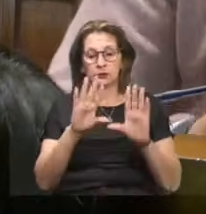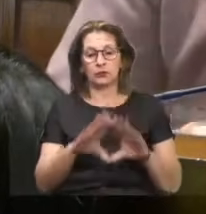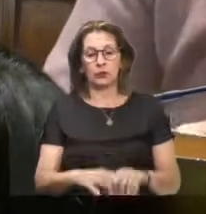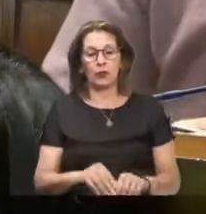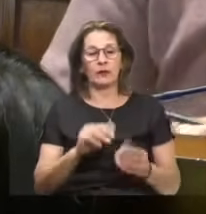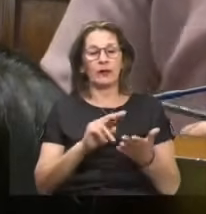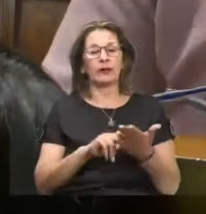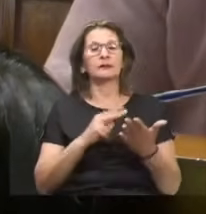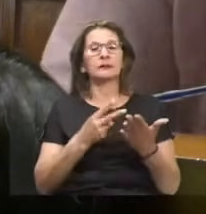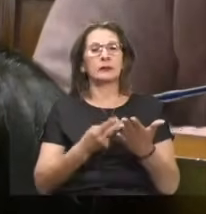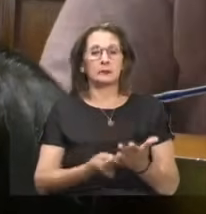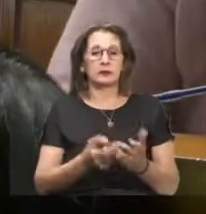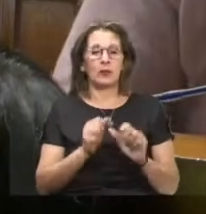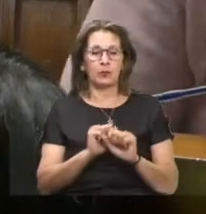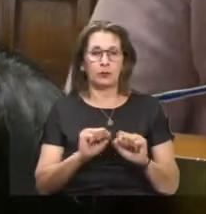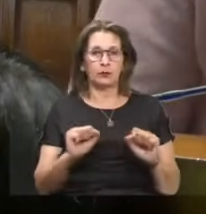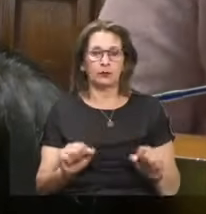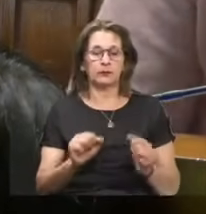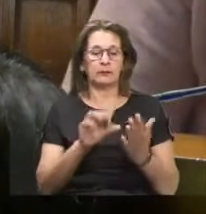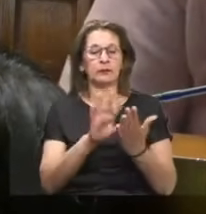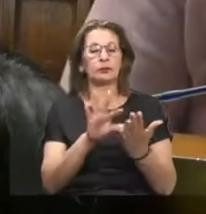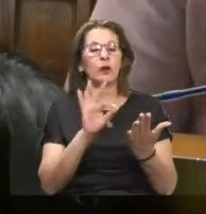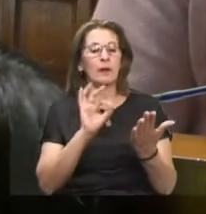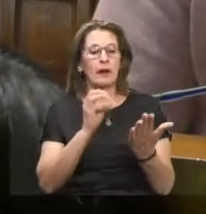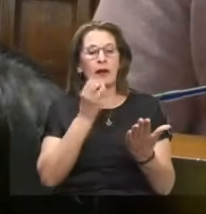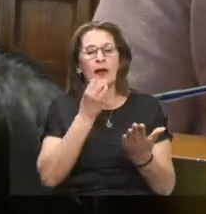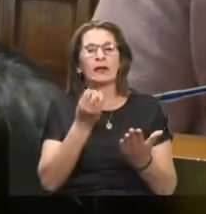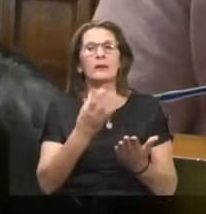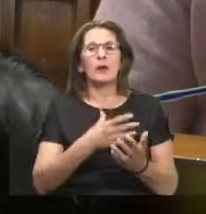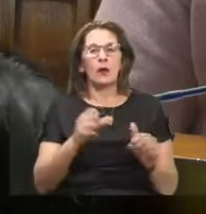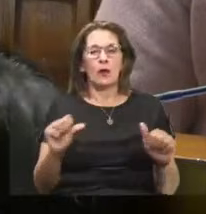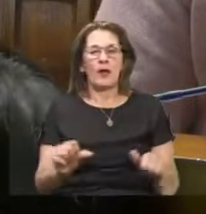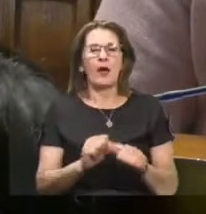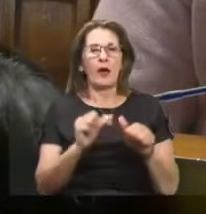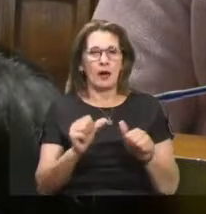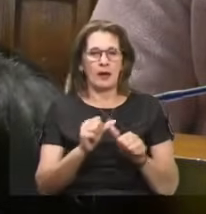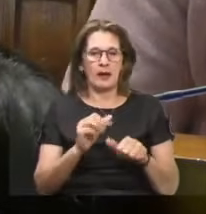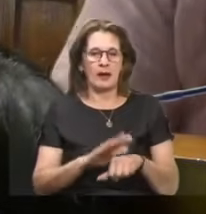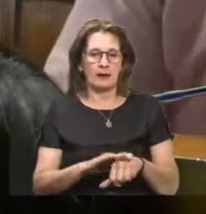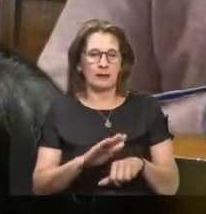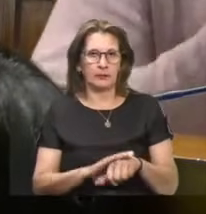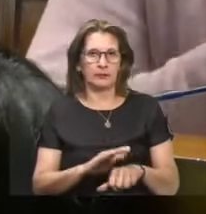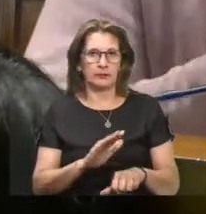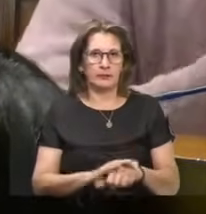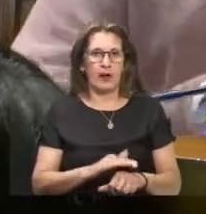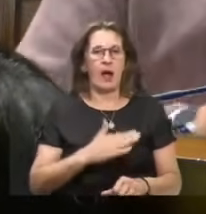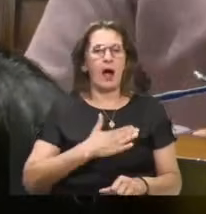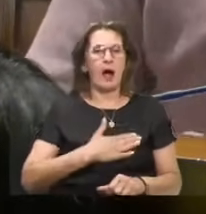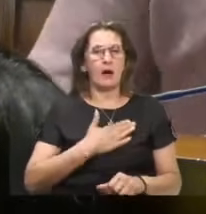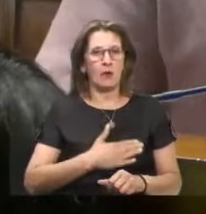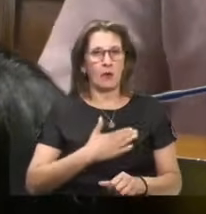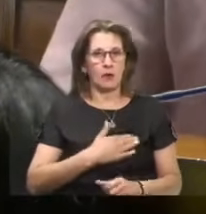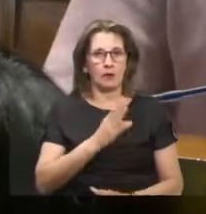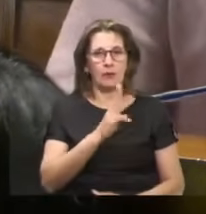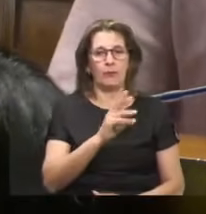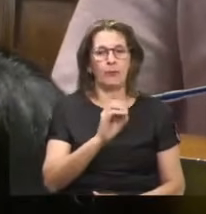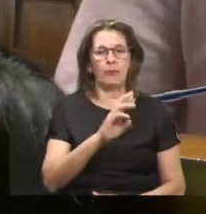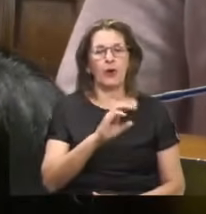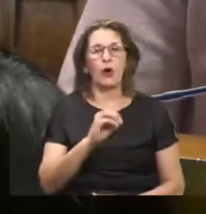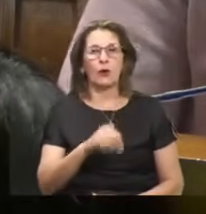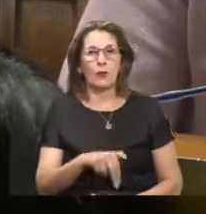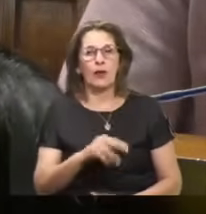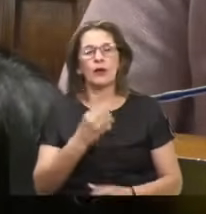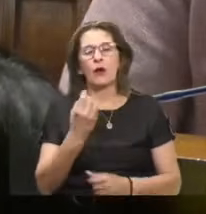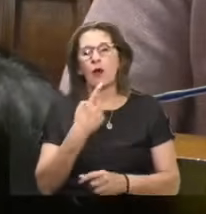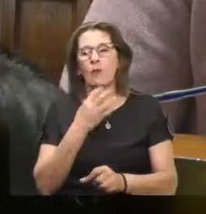interpretaciones posibles, tomar la que mejor realice la garantía, acorde al principio pro homini, como enseña